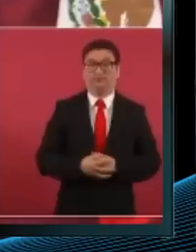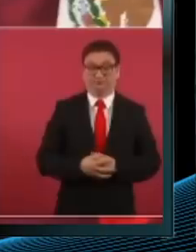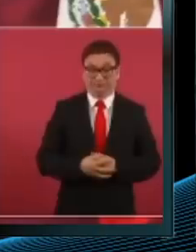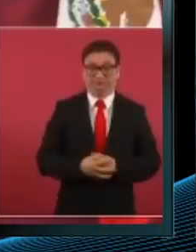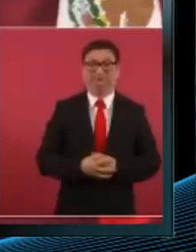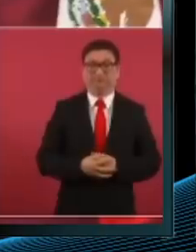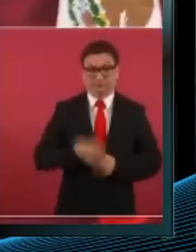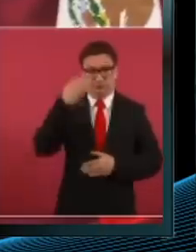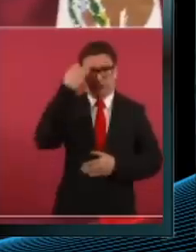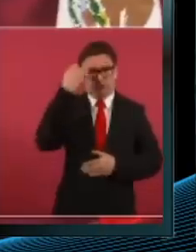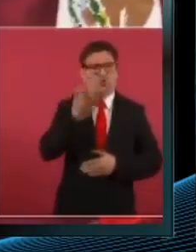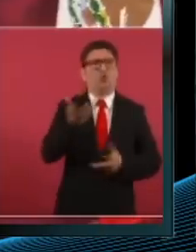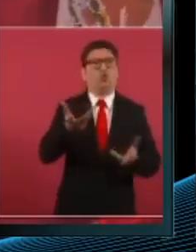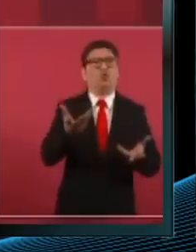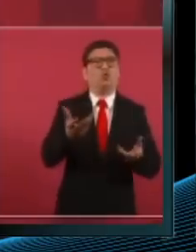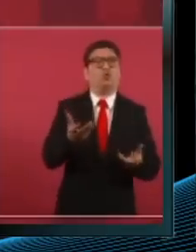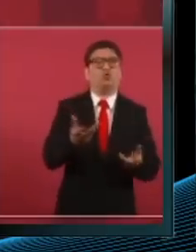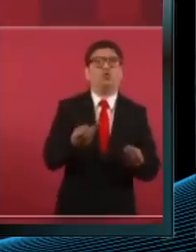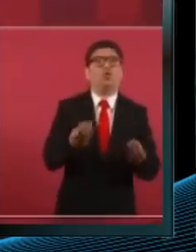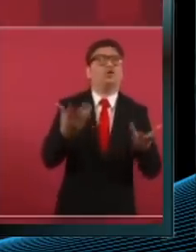¿En cuánto tiempo?